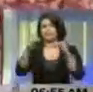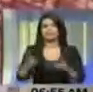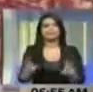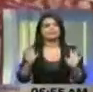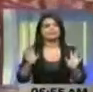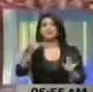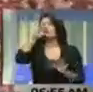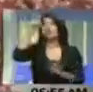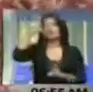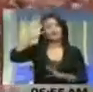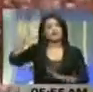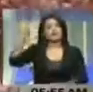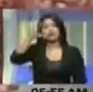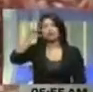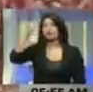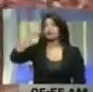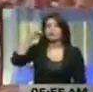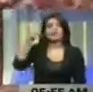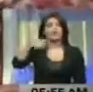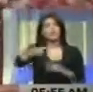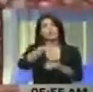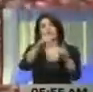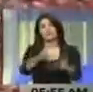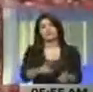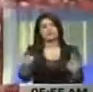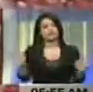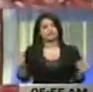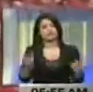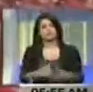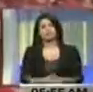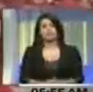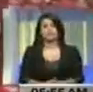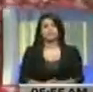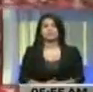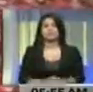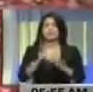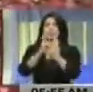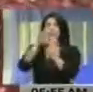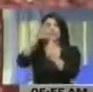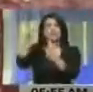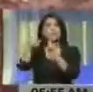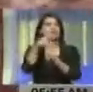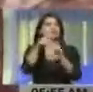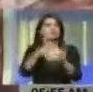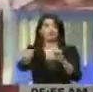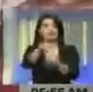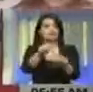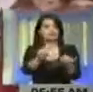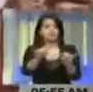Dios lo sabe y ustedes lo dirán. Sea cual sea,